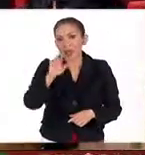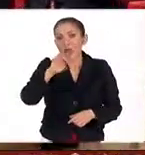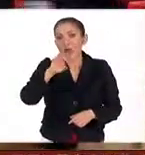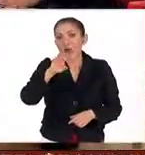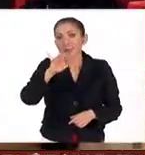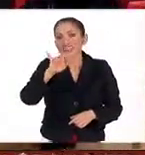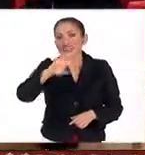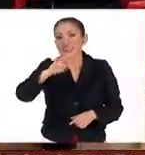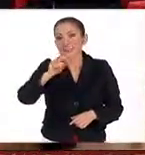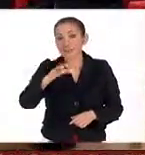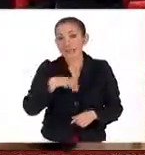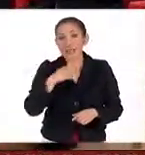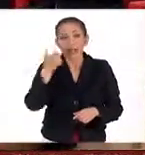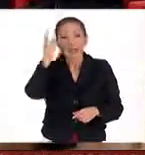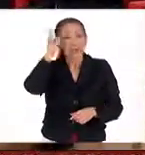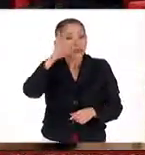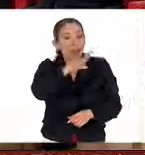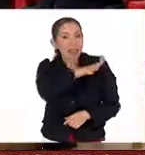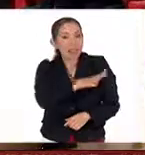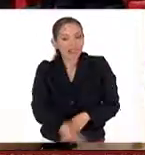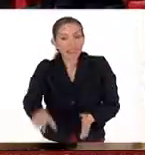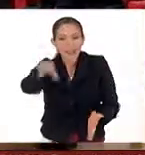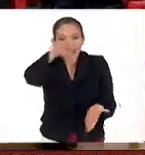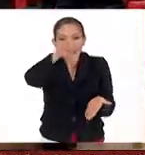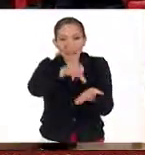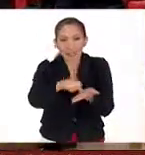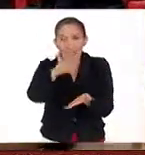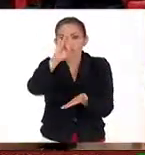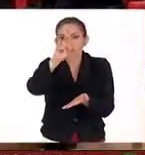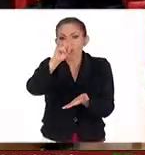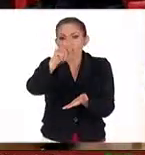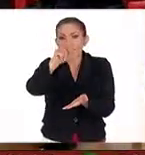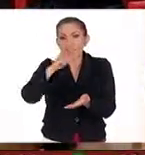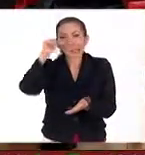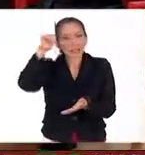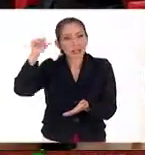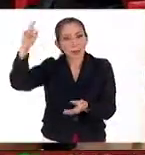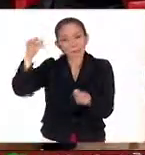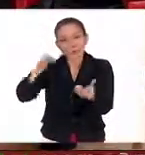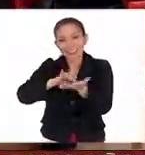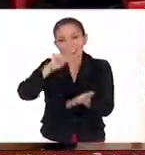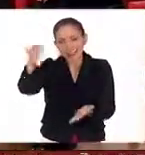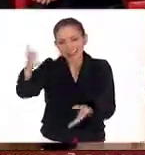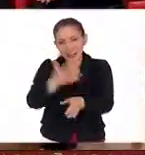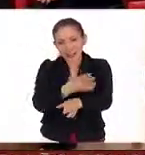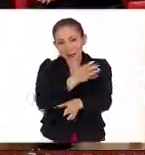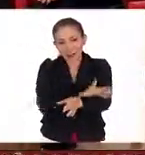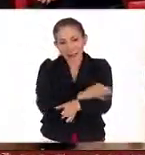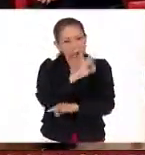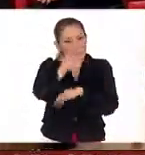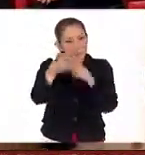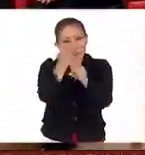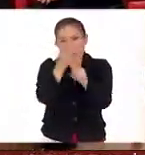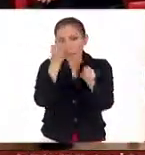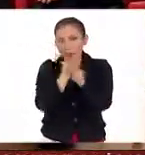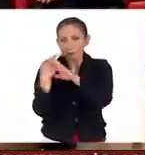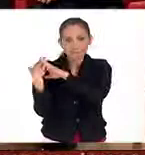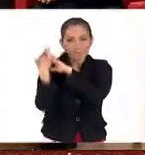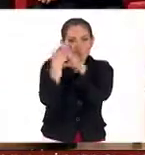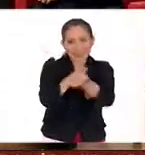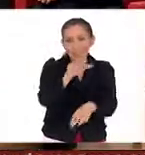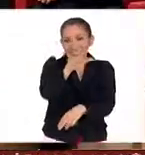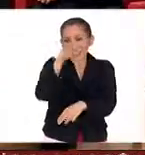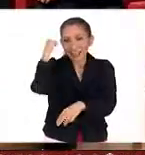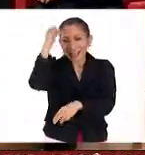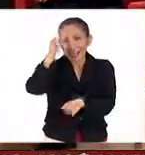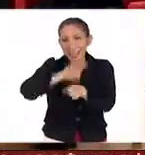Chávez Calderón, directora general del Centro de Foniatría y Audiología. Muchísimas gracias por estar en Gracias, y México al están Día. todos invitados a celebrar el 16 de